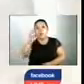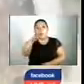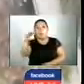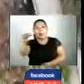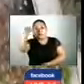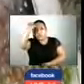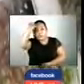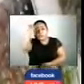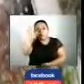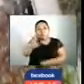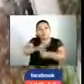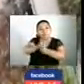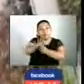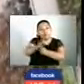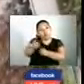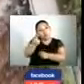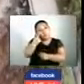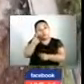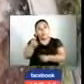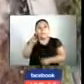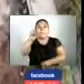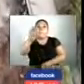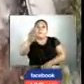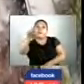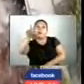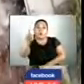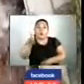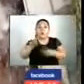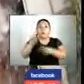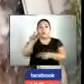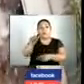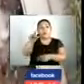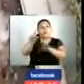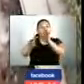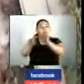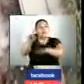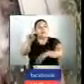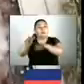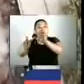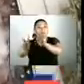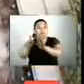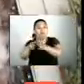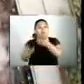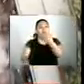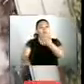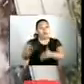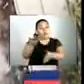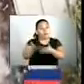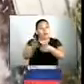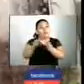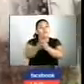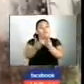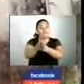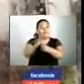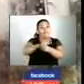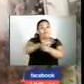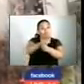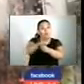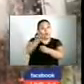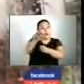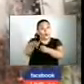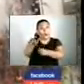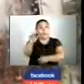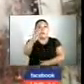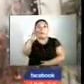del coronavirus, la B1.617, podría estar detrás del gran auge de la pandemia en el sur de